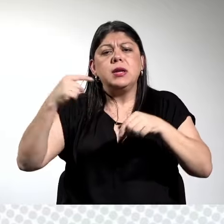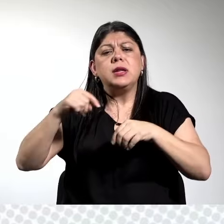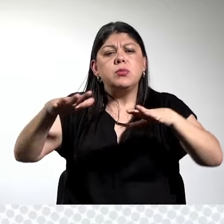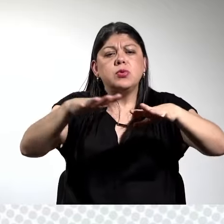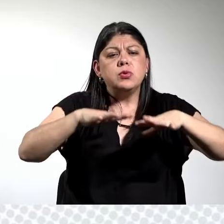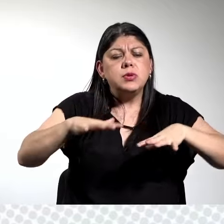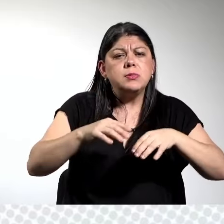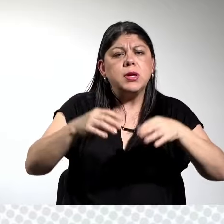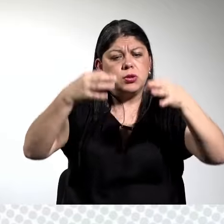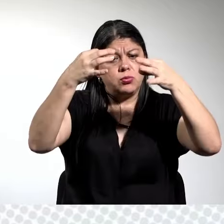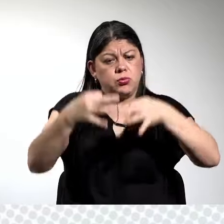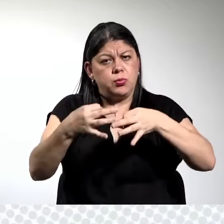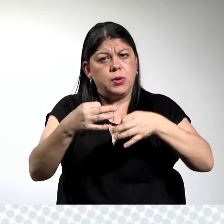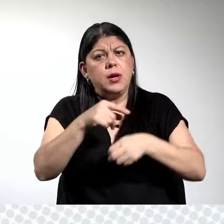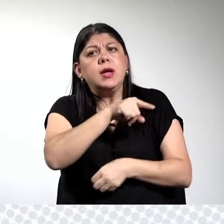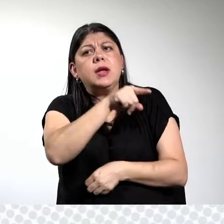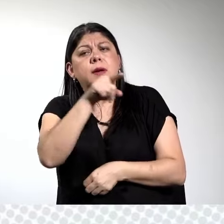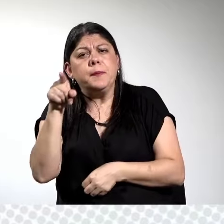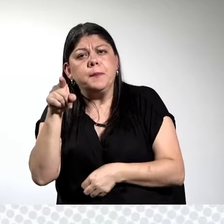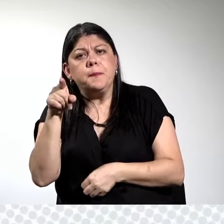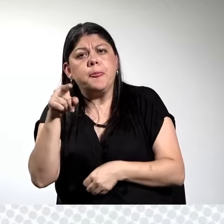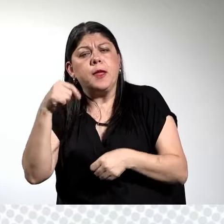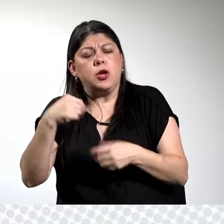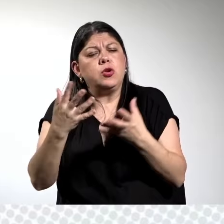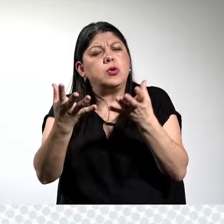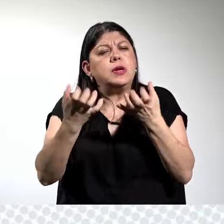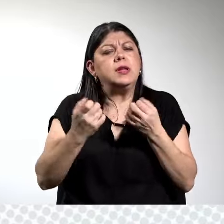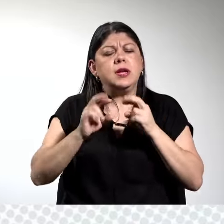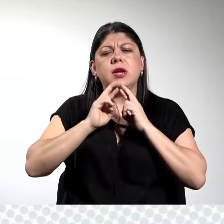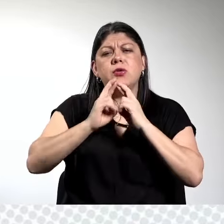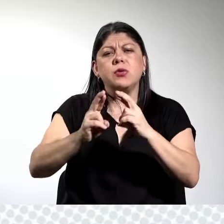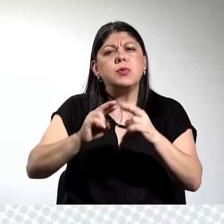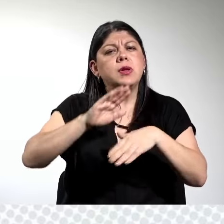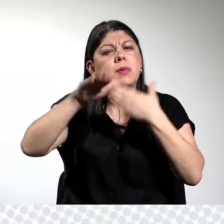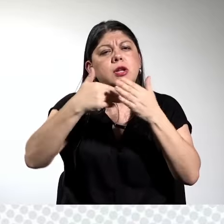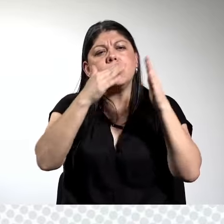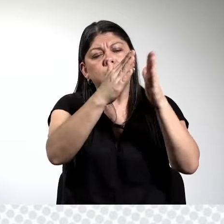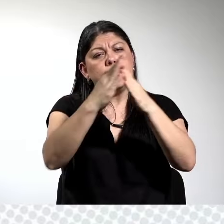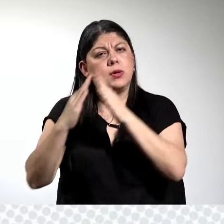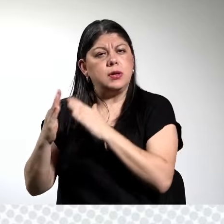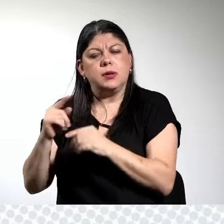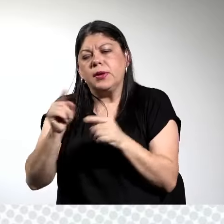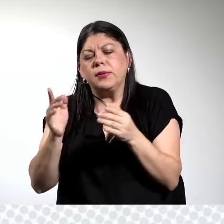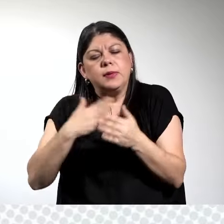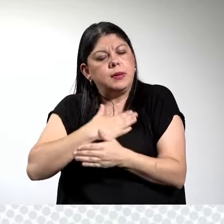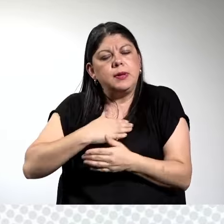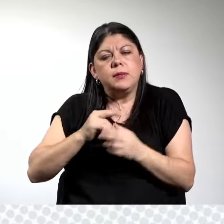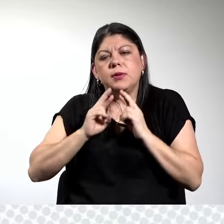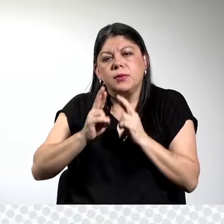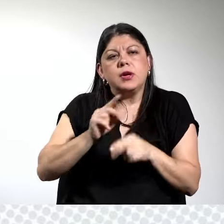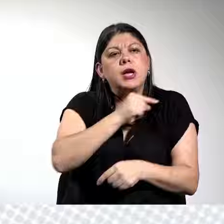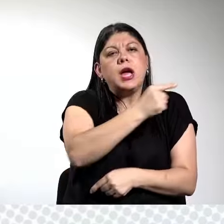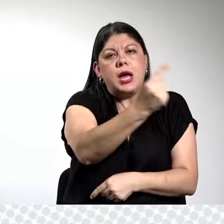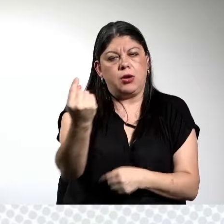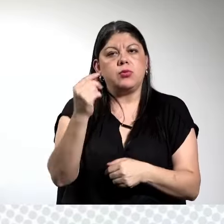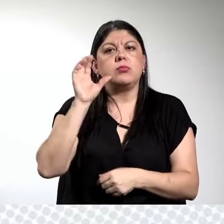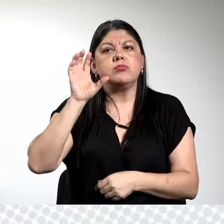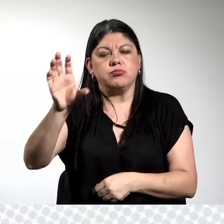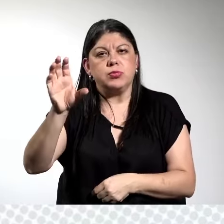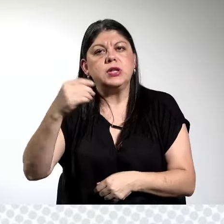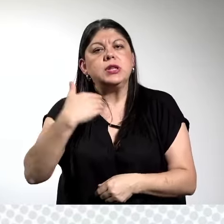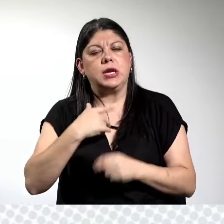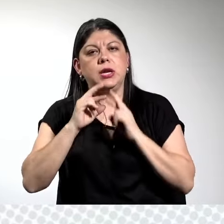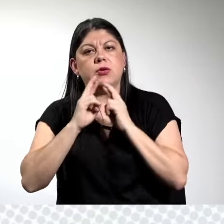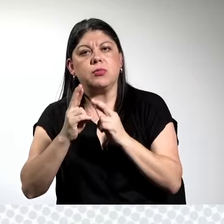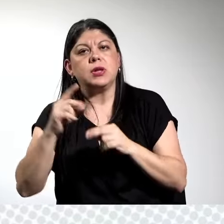verdadera toma de decisión, porque yo desearía tener las respuestas para estas poblaciones, no las tengo. ¿Quién las tiene? Ellos y ellas. Lo que se necesita